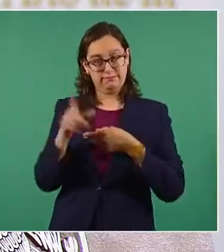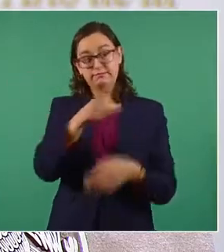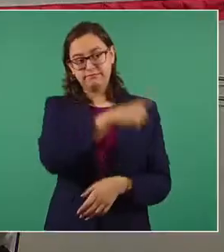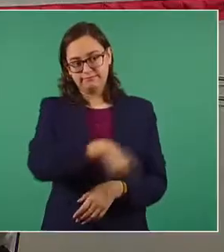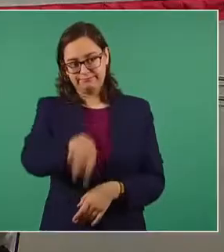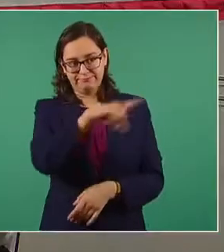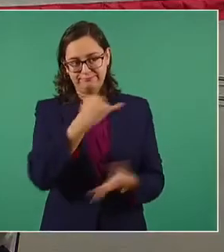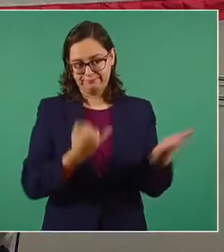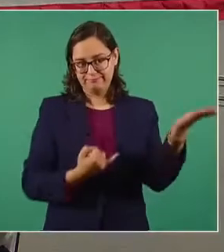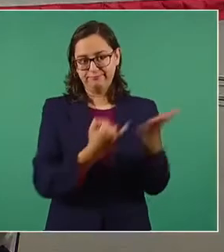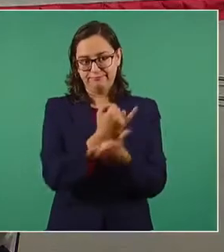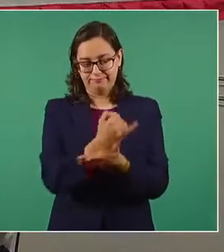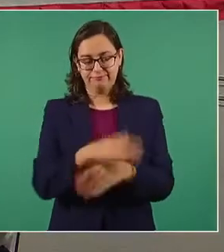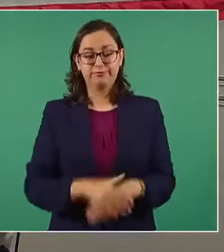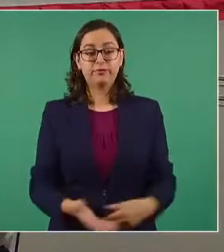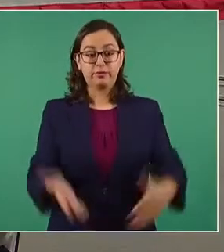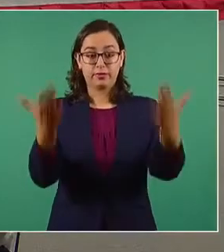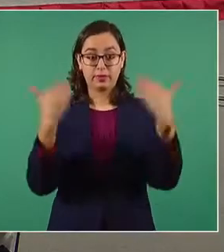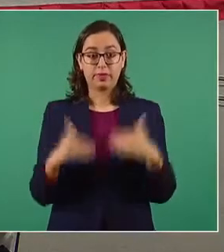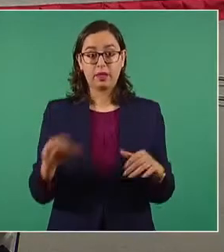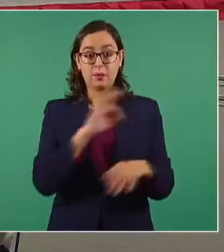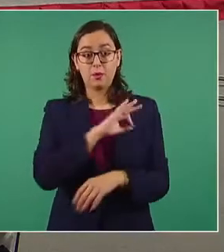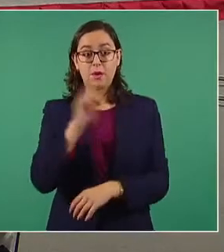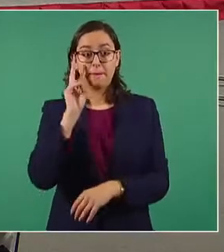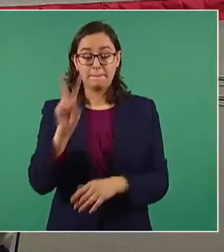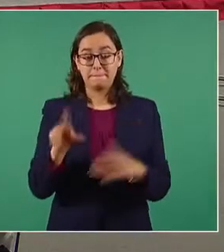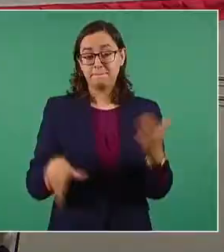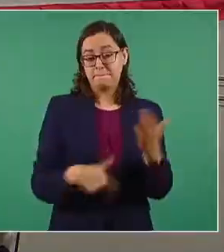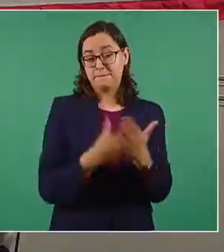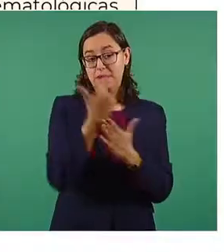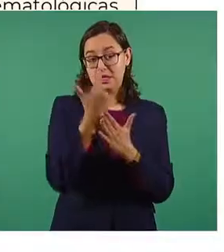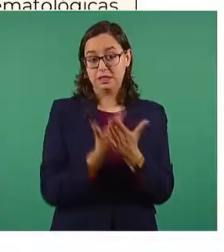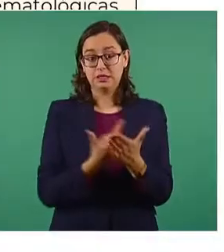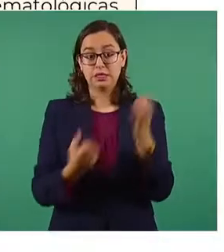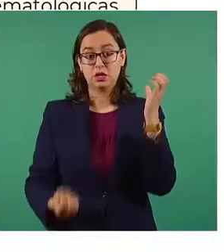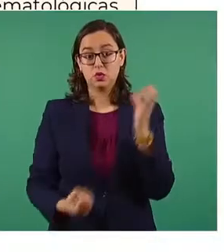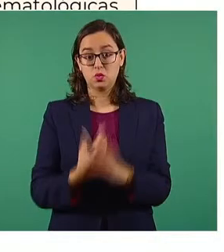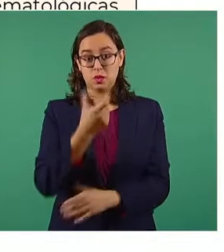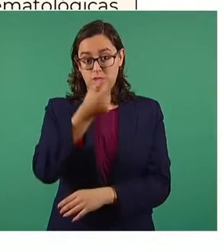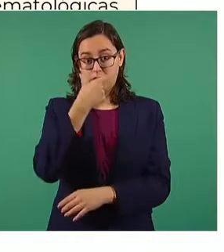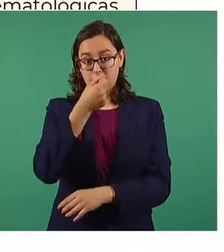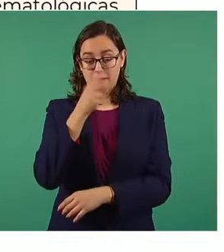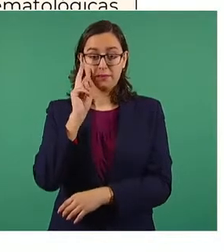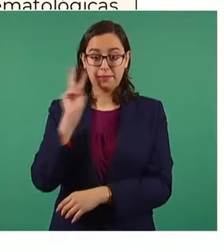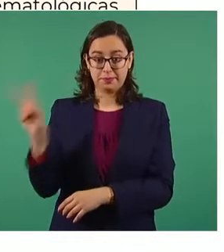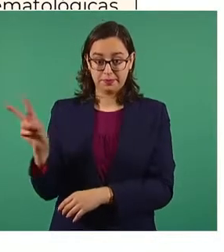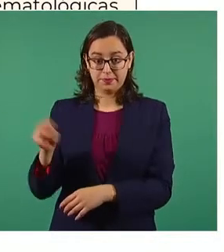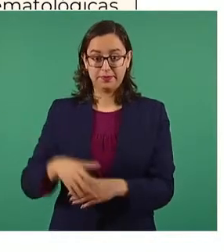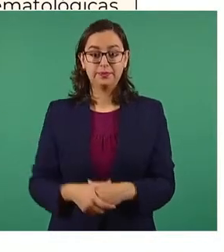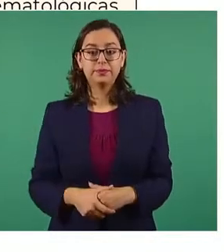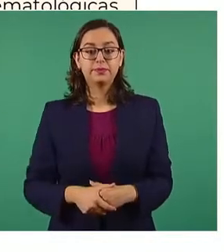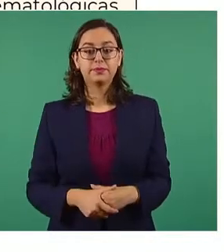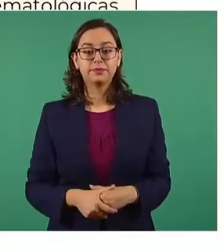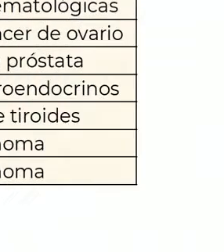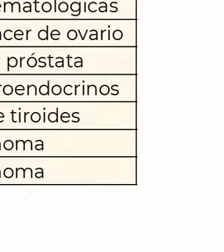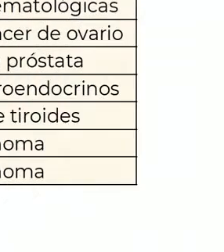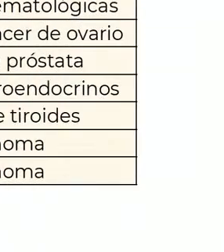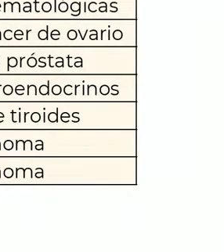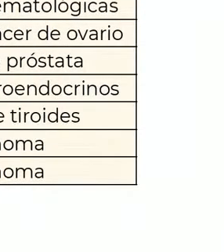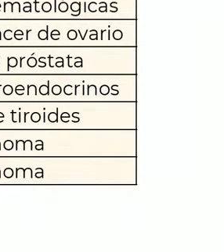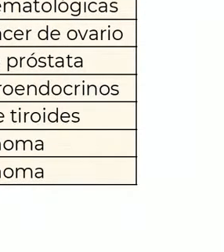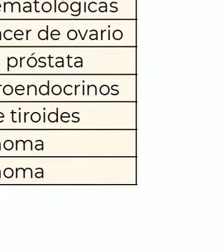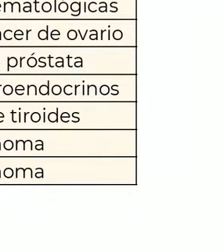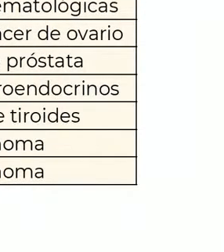de Medicamentos. Esta lista son de los nuevos medicamentos para el cáncer y, como pueden ver, se contará